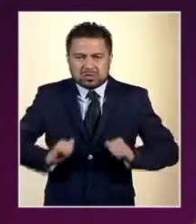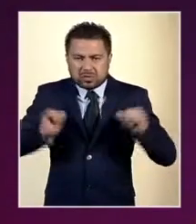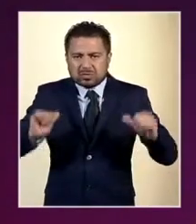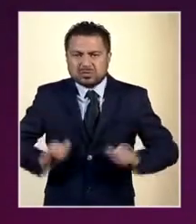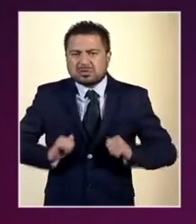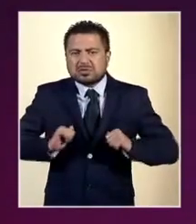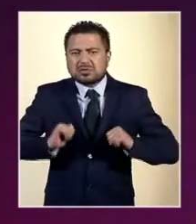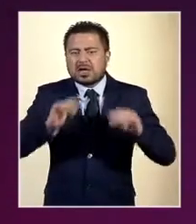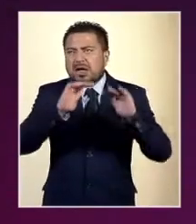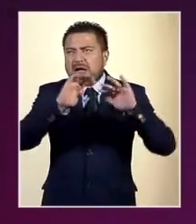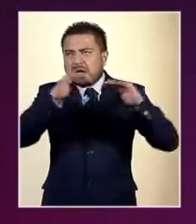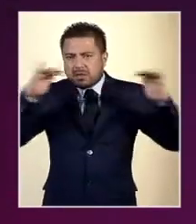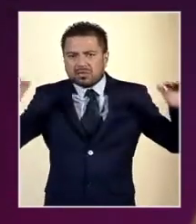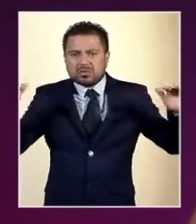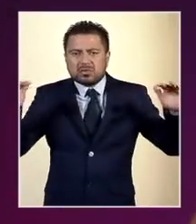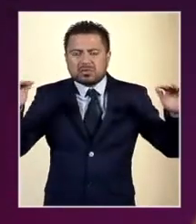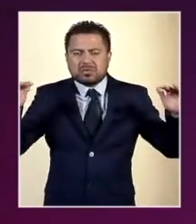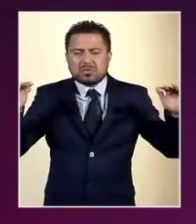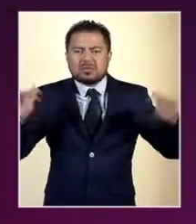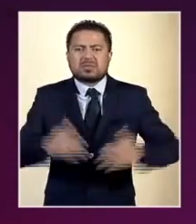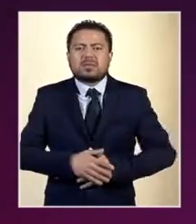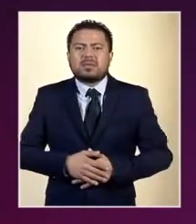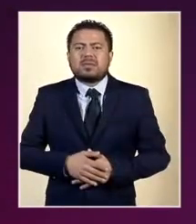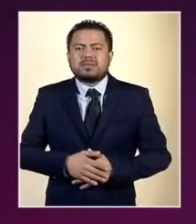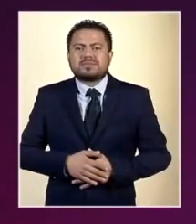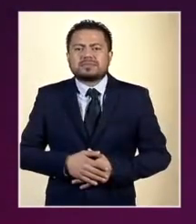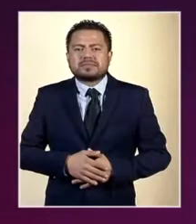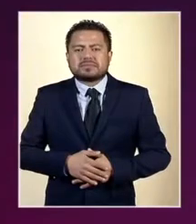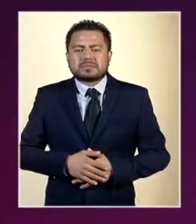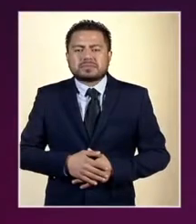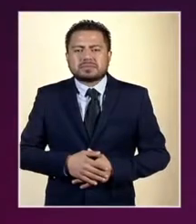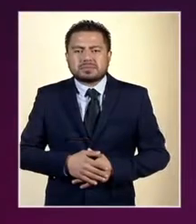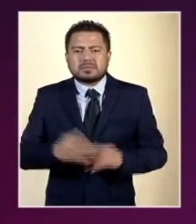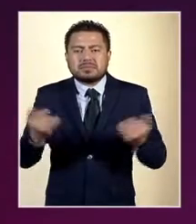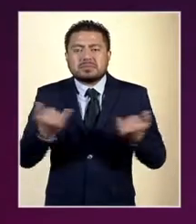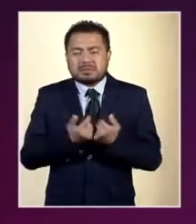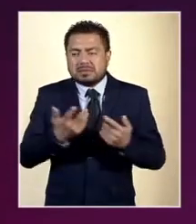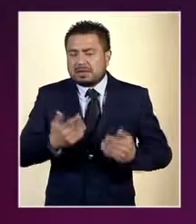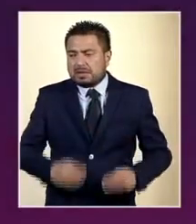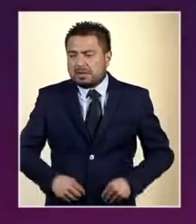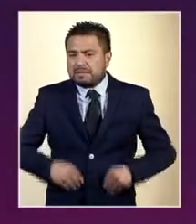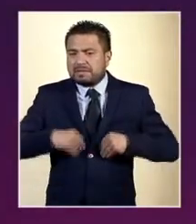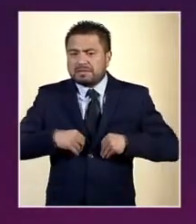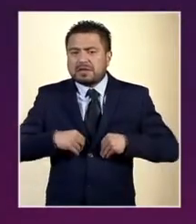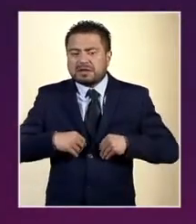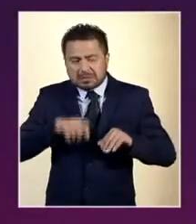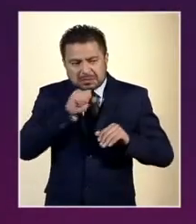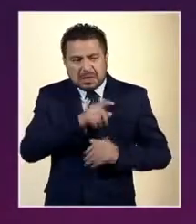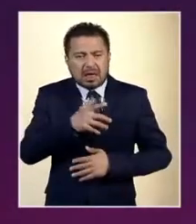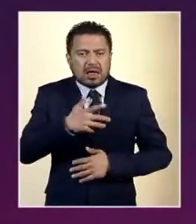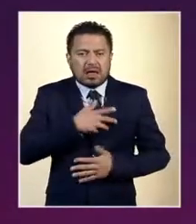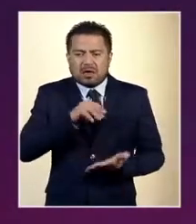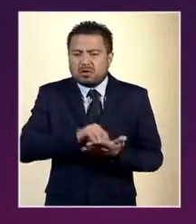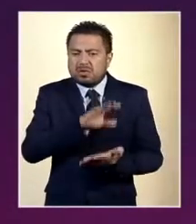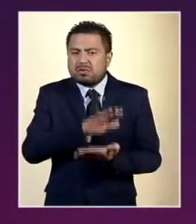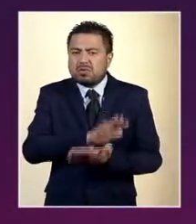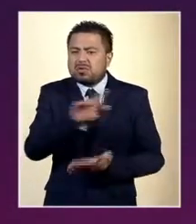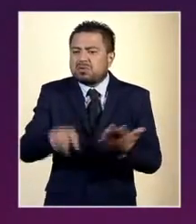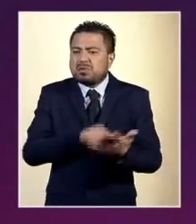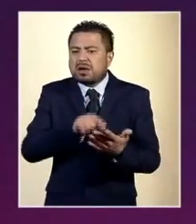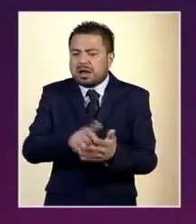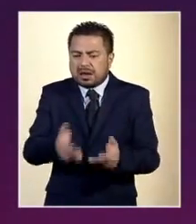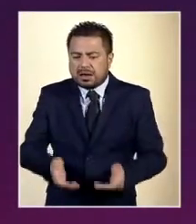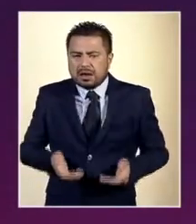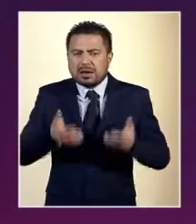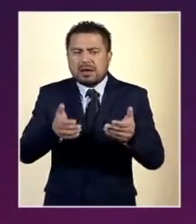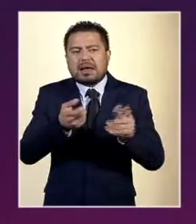adolescentes, adultos mayores, adultos, estén viviendo y teniendo que ocupar el espacio público